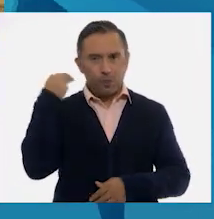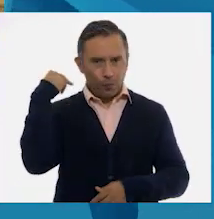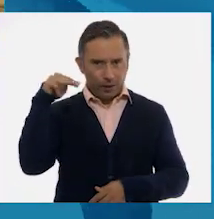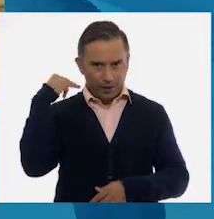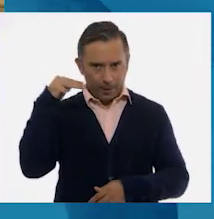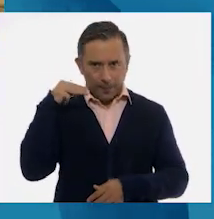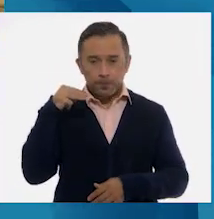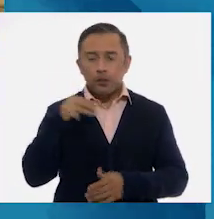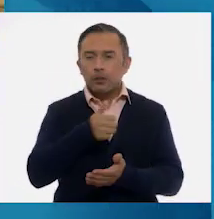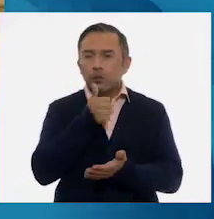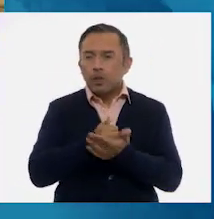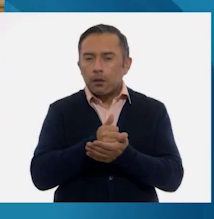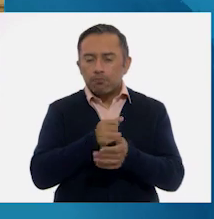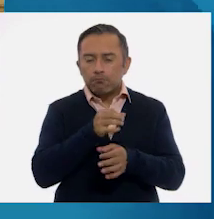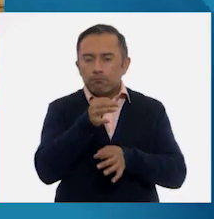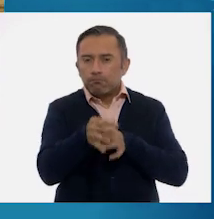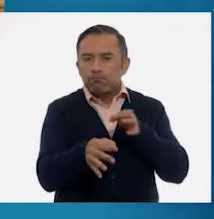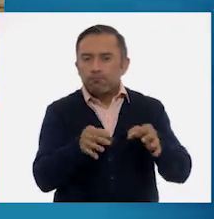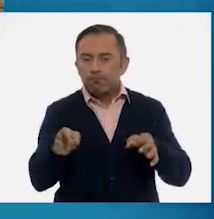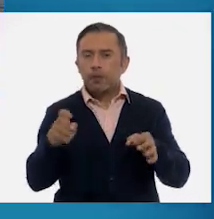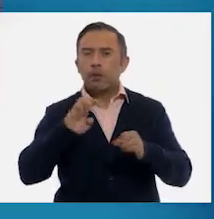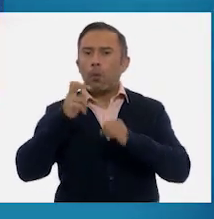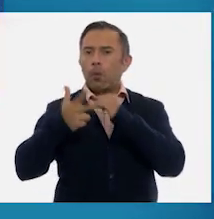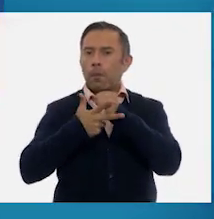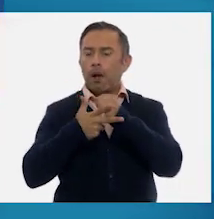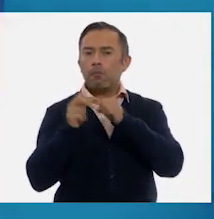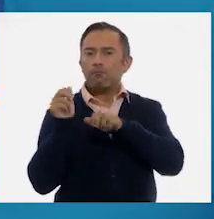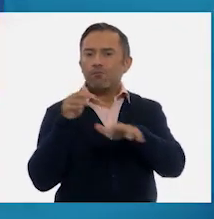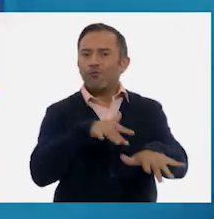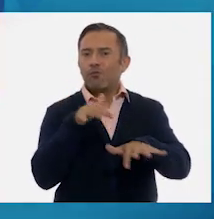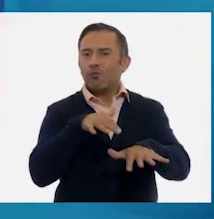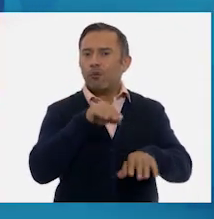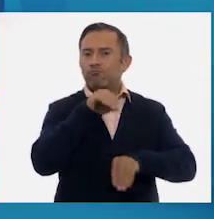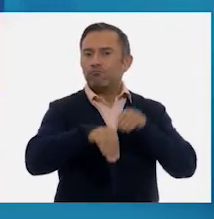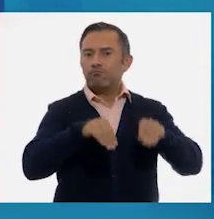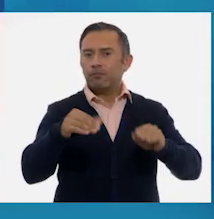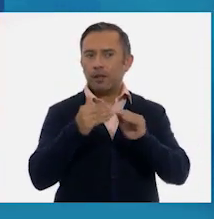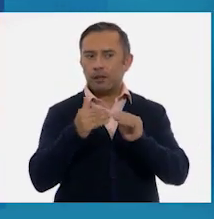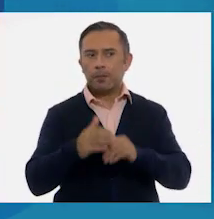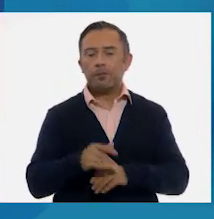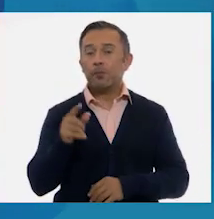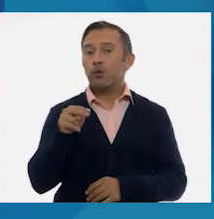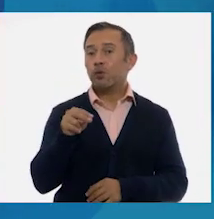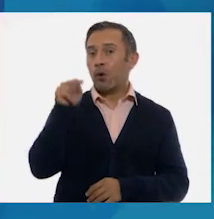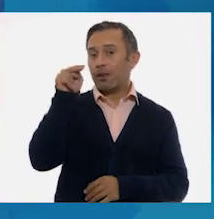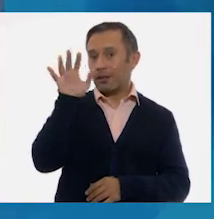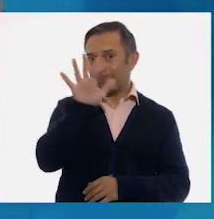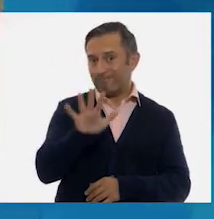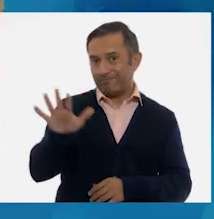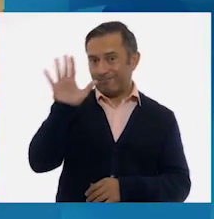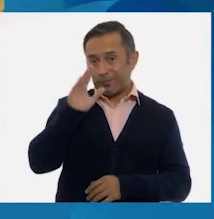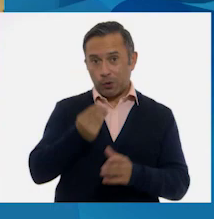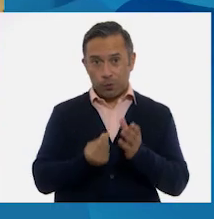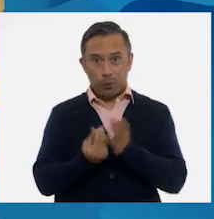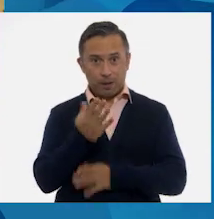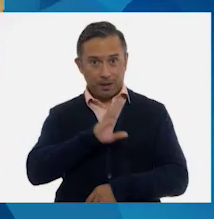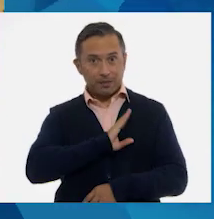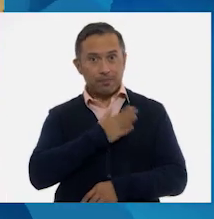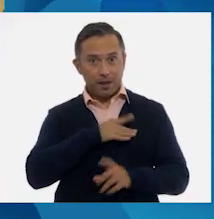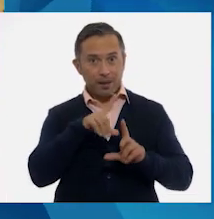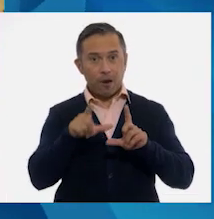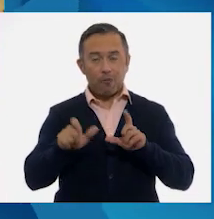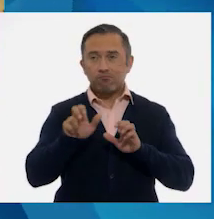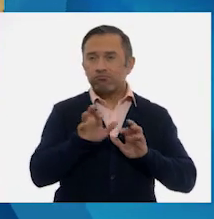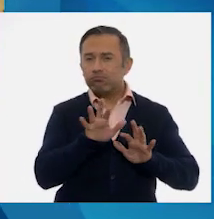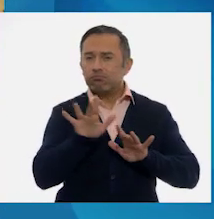el poblamiento europeo de la zona. Norte. La expansión de la Nueva España hacia el norte fue motivada por